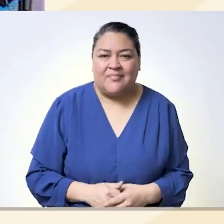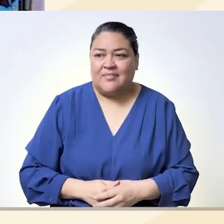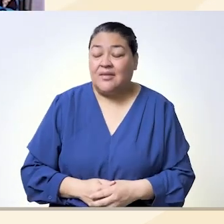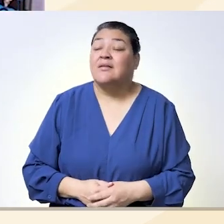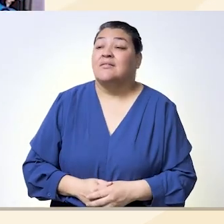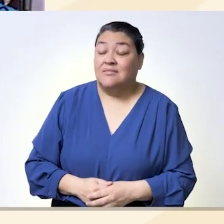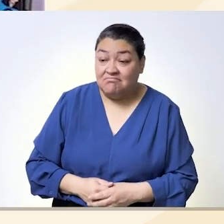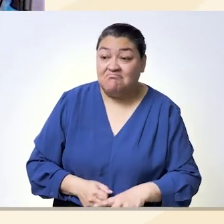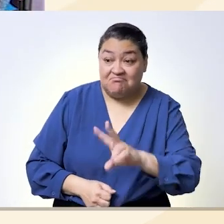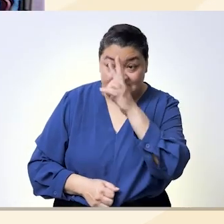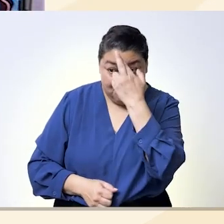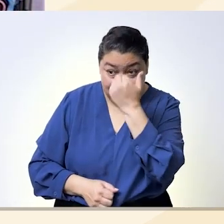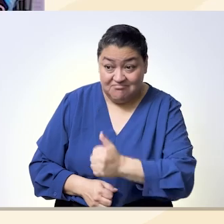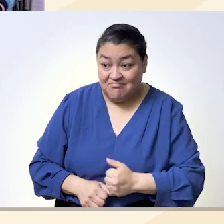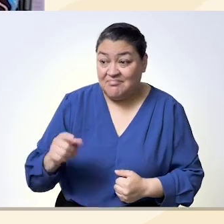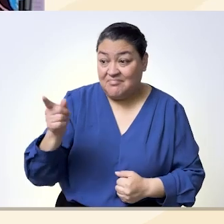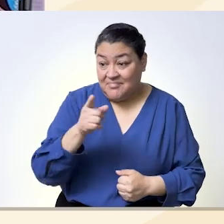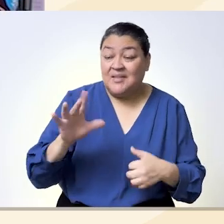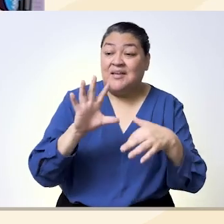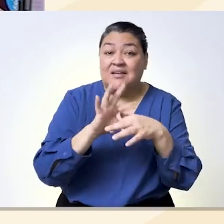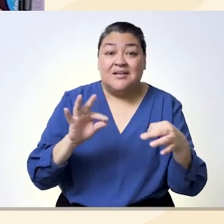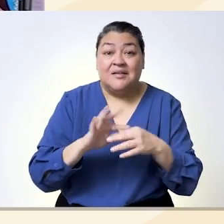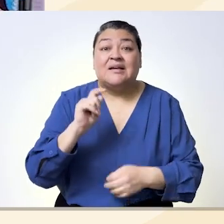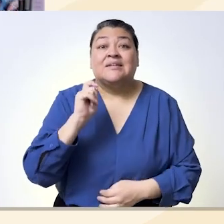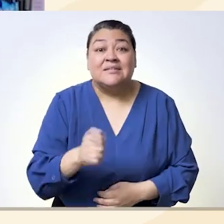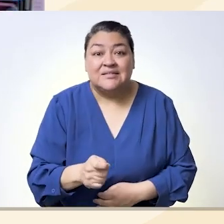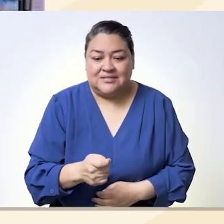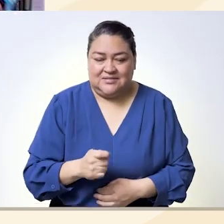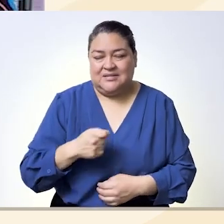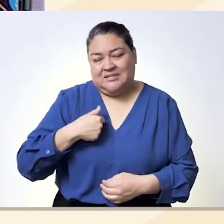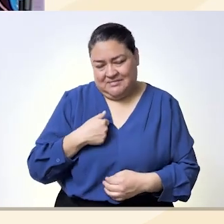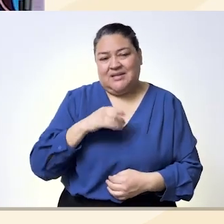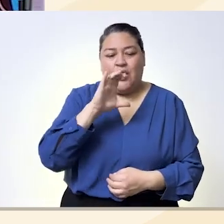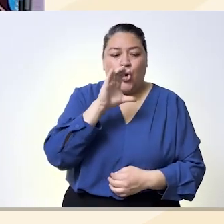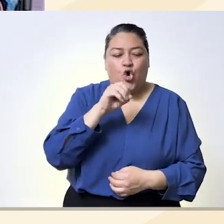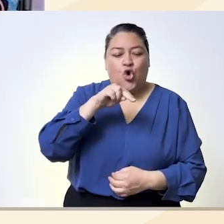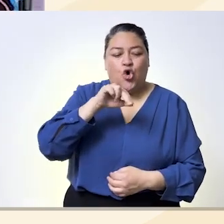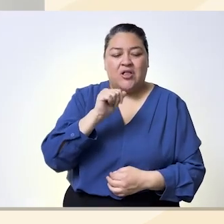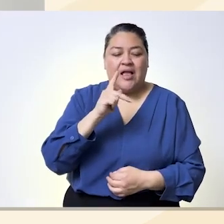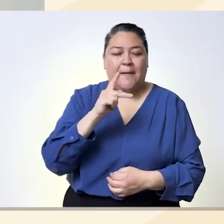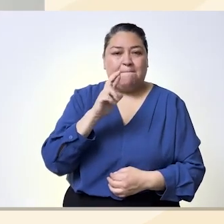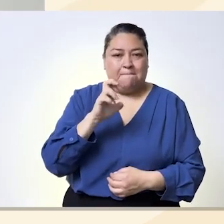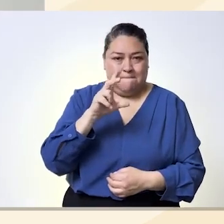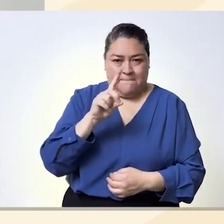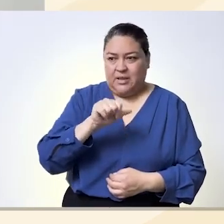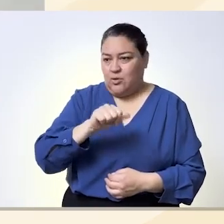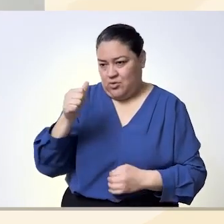trastorno. Sí, ahí tocan un tema sumamente importante que tiene que ver con la interlocución que tiene CONAPRED con otras instituciones, ¿no? Y que también